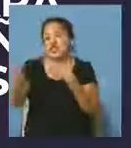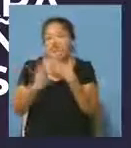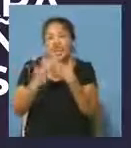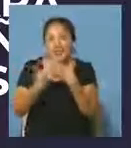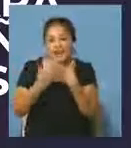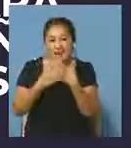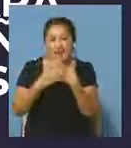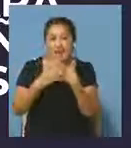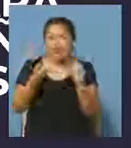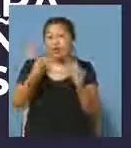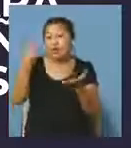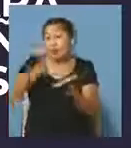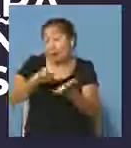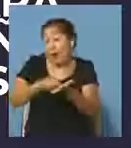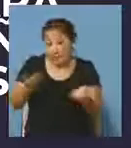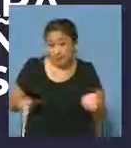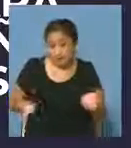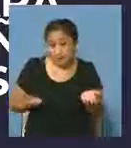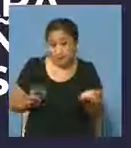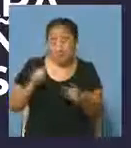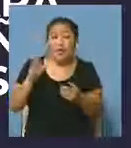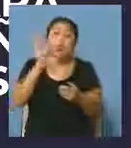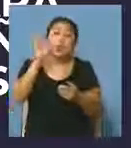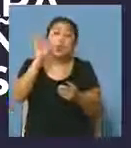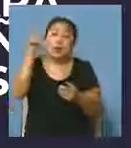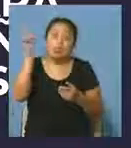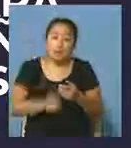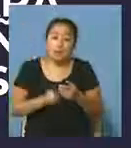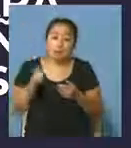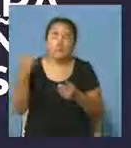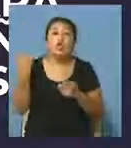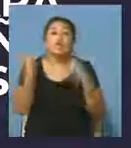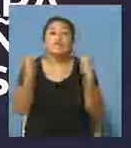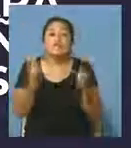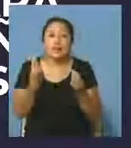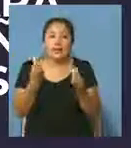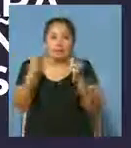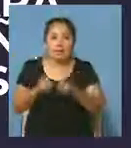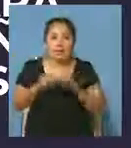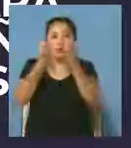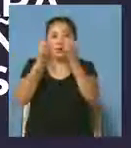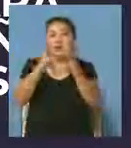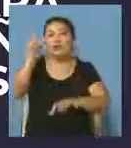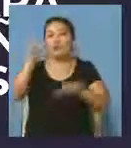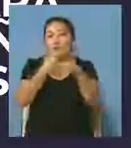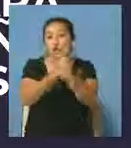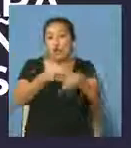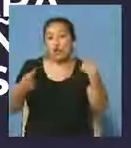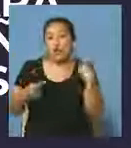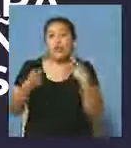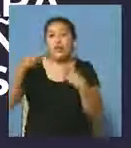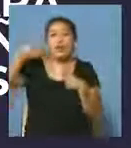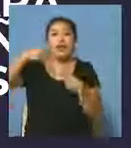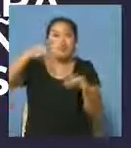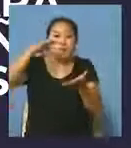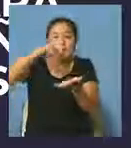pegados a la caja donde se cobra, el 50% del espacio estará ocupado por productos de micro